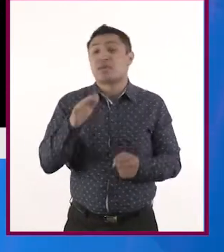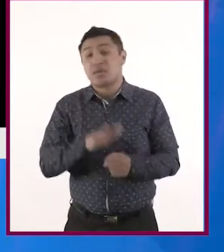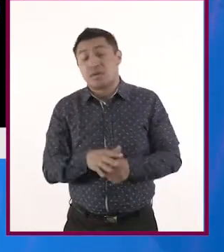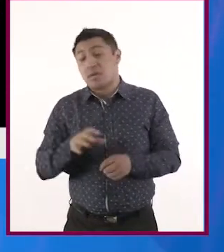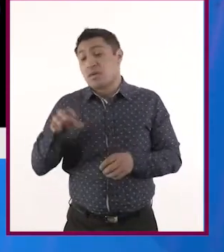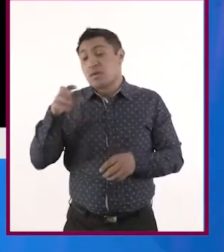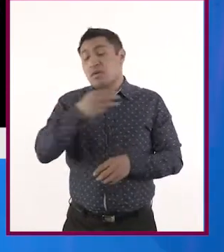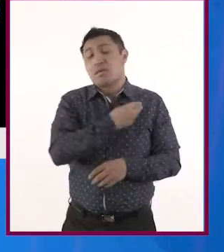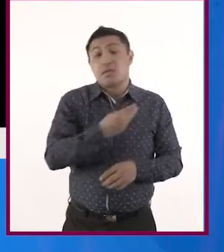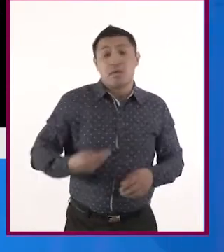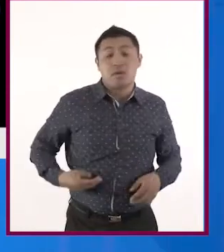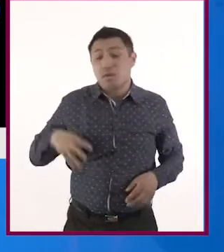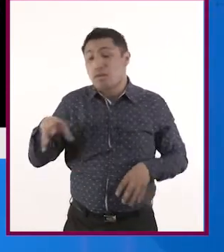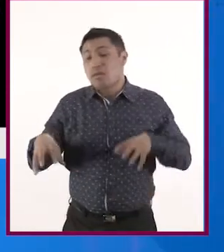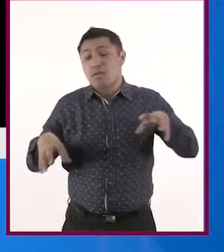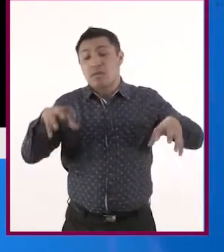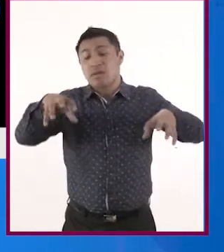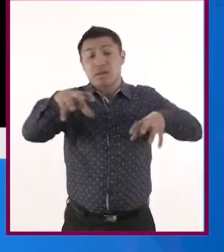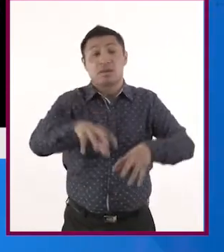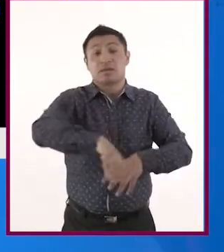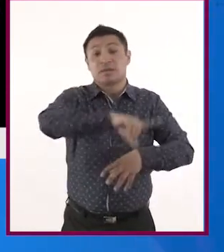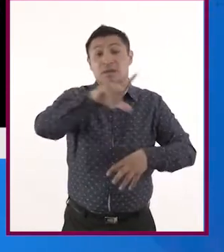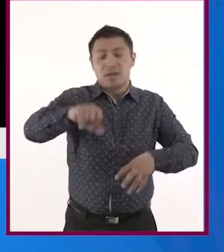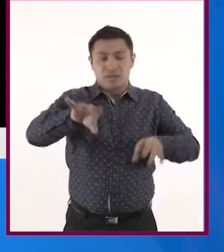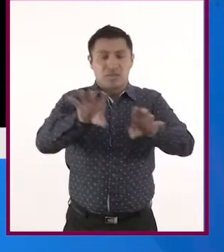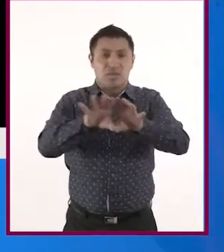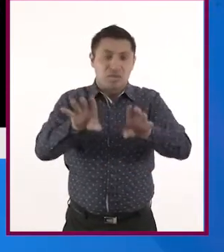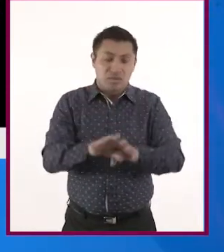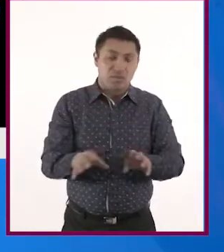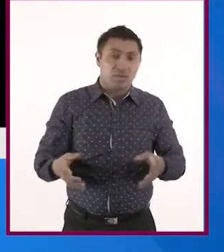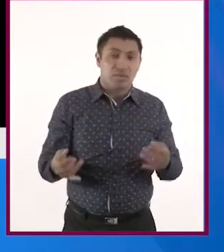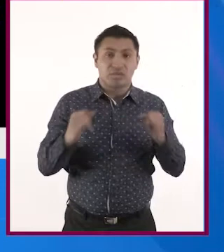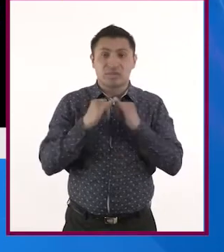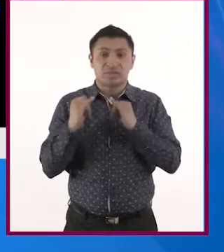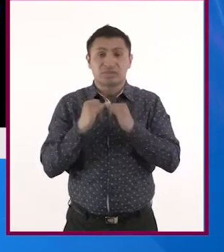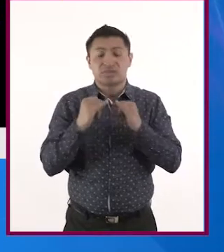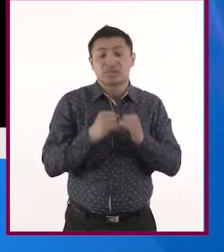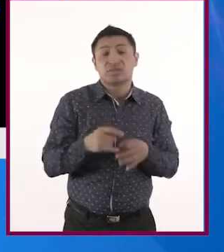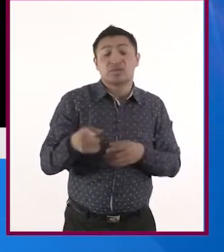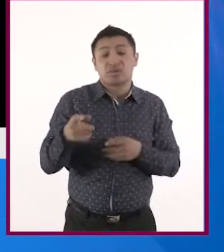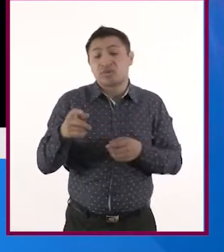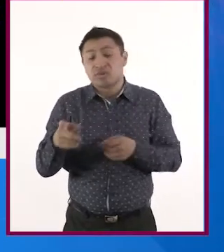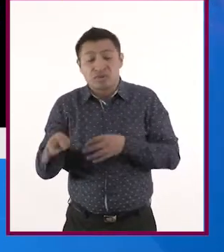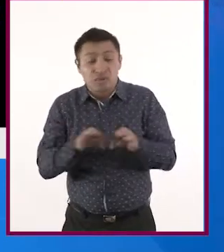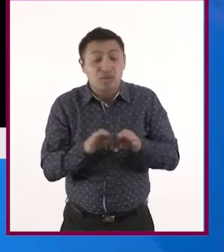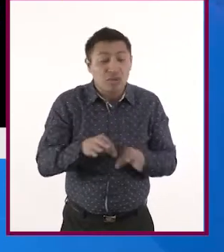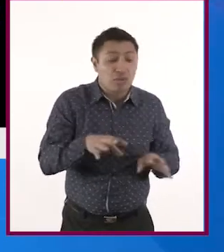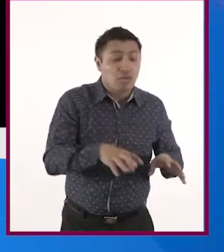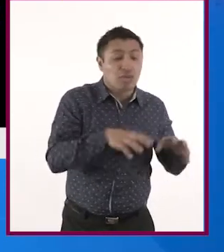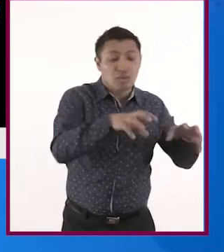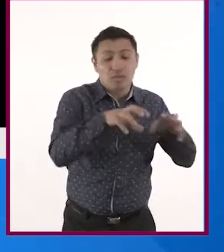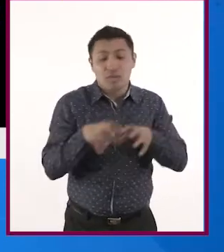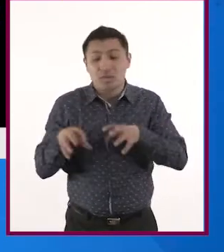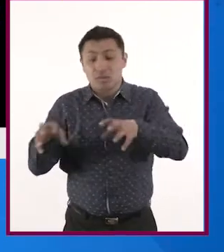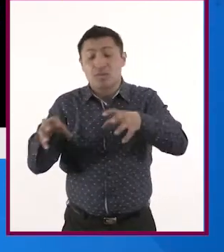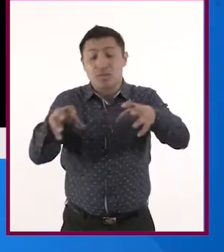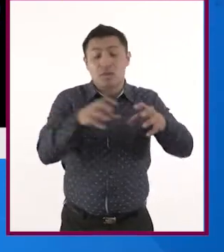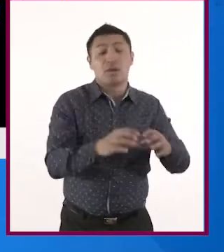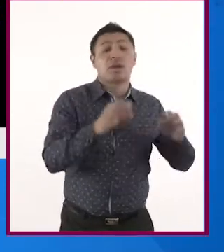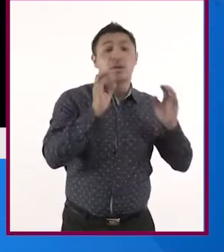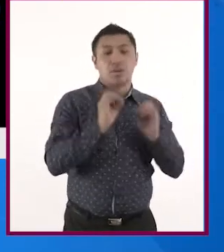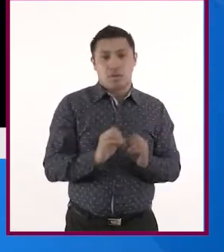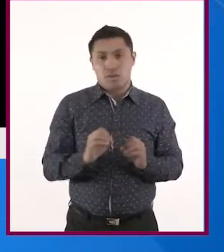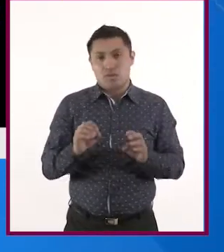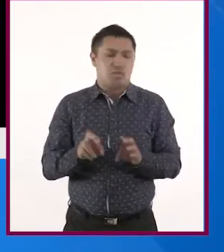otras instancias que podrían ser los organismos operadores de agua a nivel de cuencas o microcuencas, comunidades o